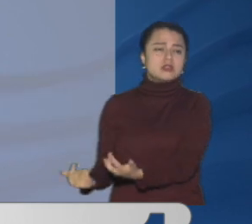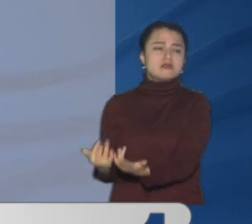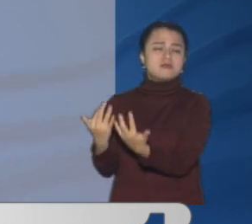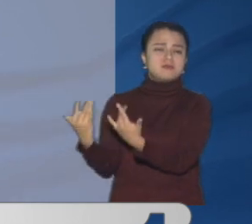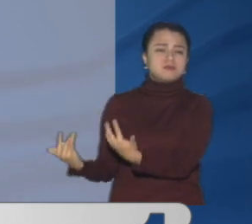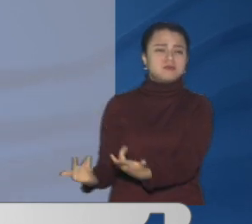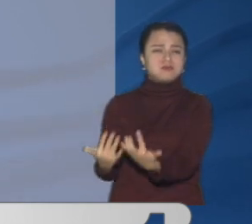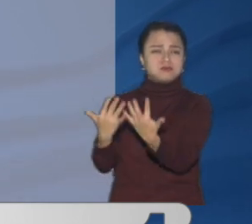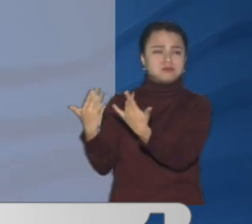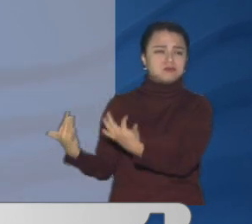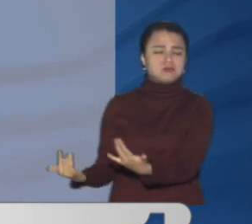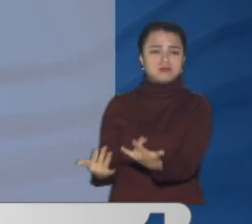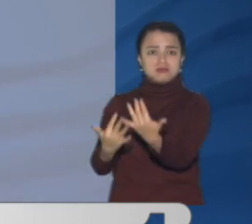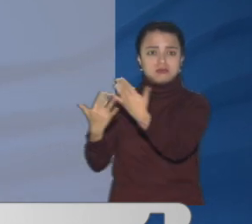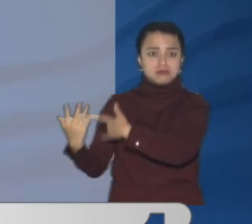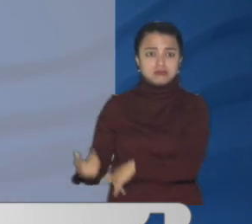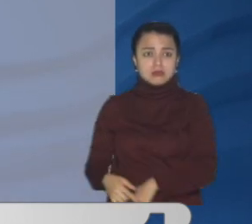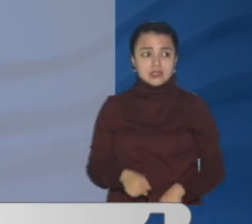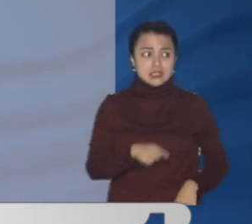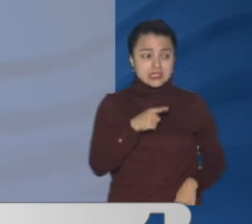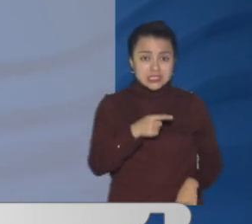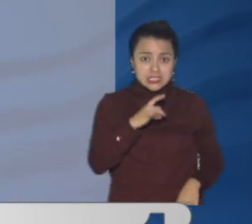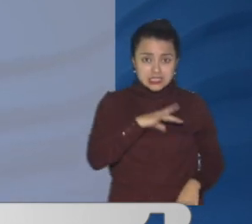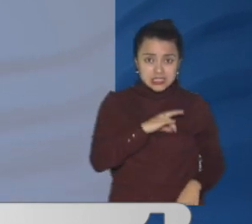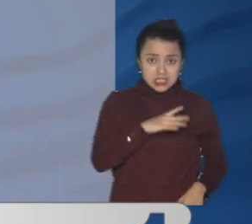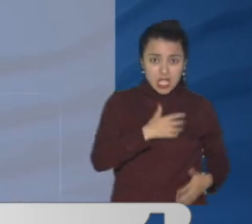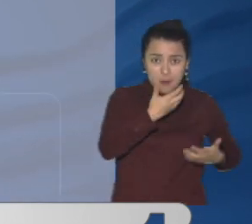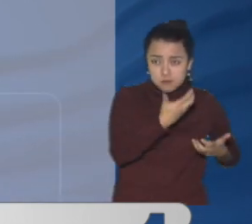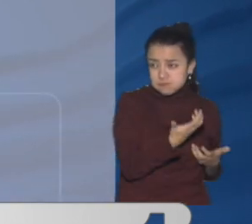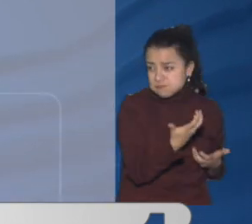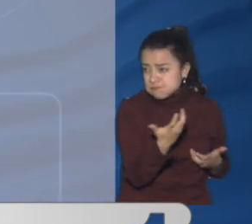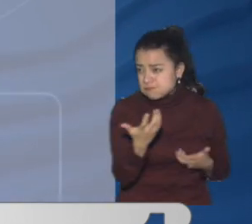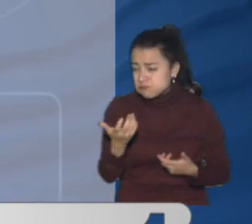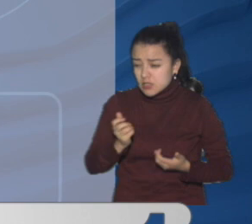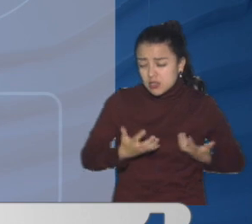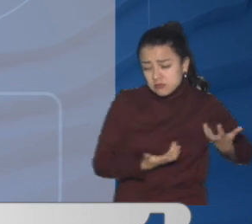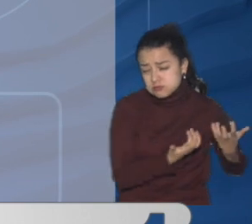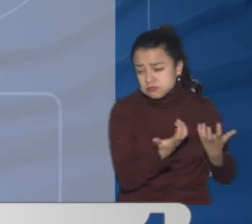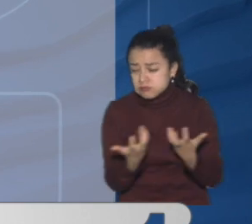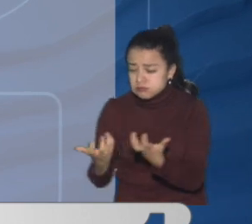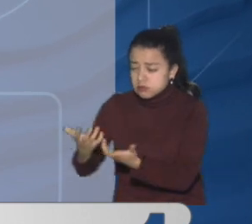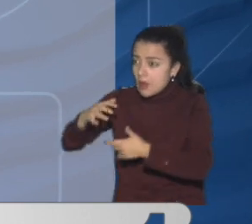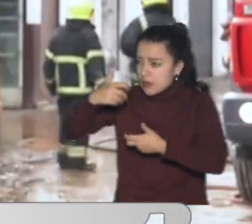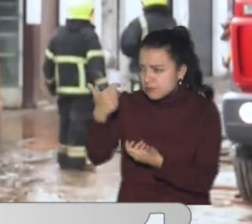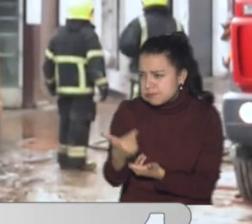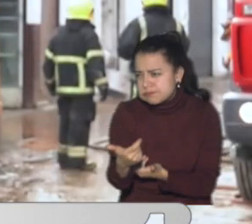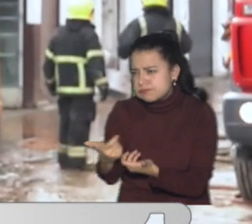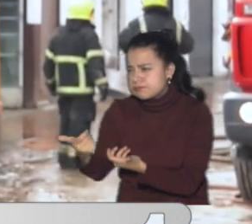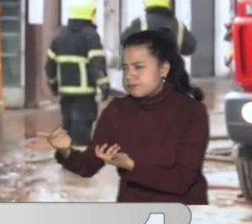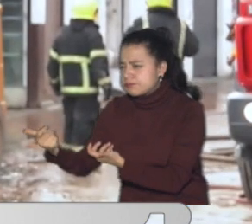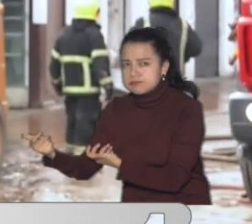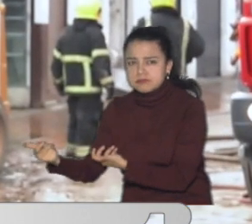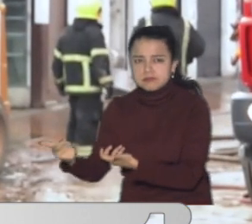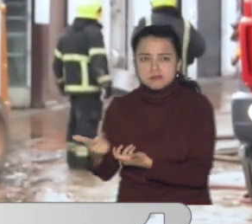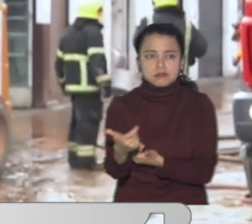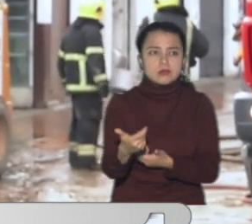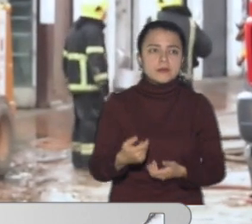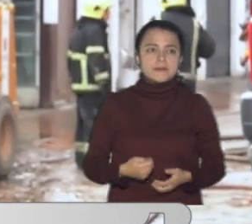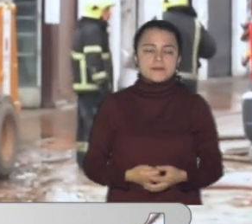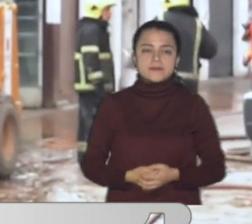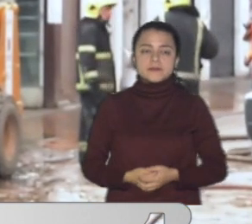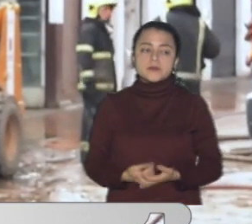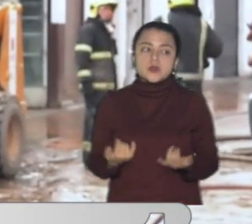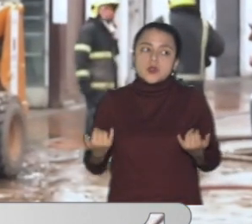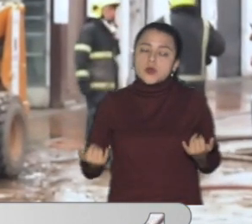bomberos de Chía y Zipaquirá atendieron la conflagración que afectó la zona comercial de Chía. En este momento las causas son en materia de investigación por los organismos de